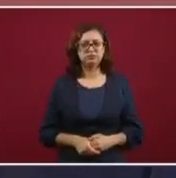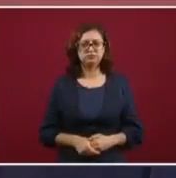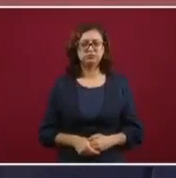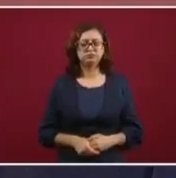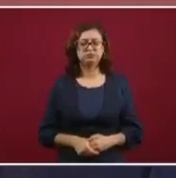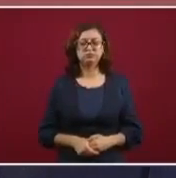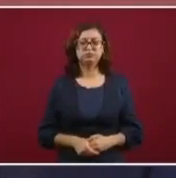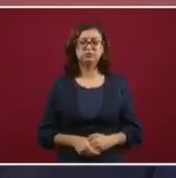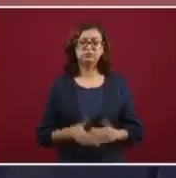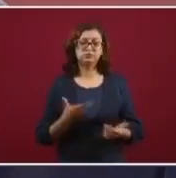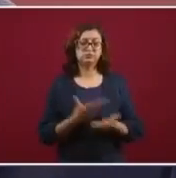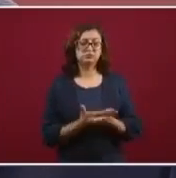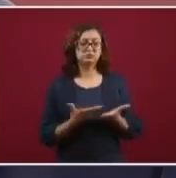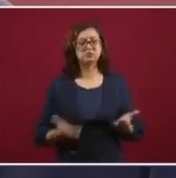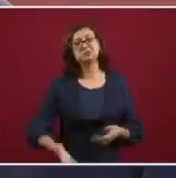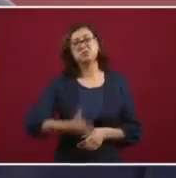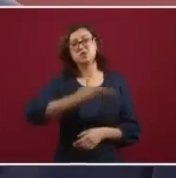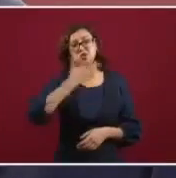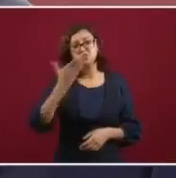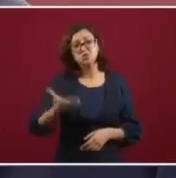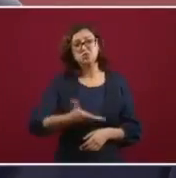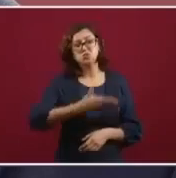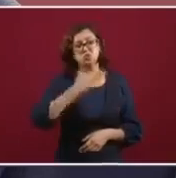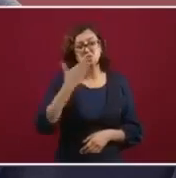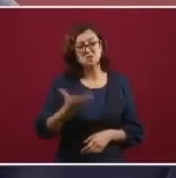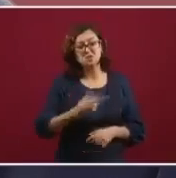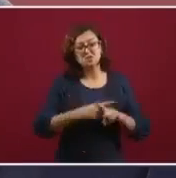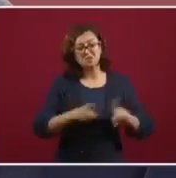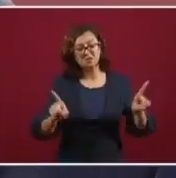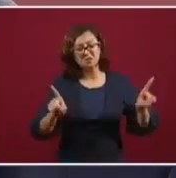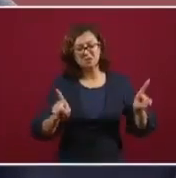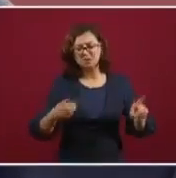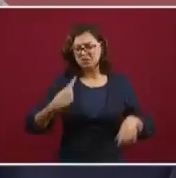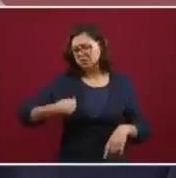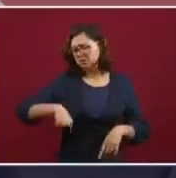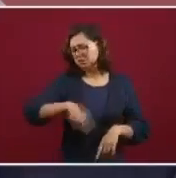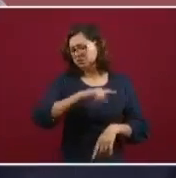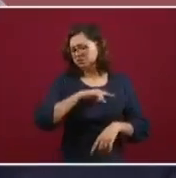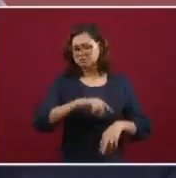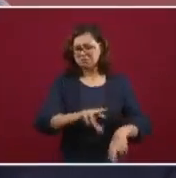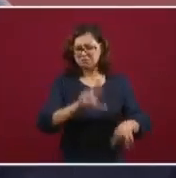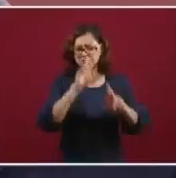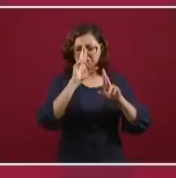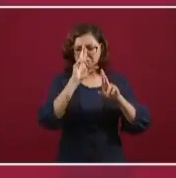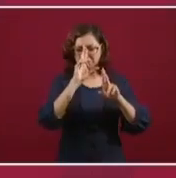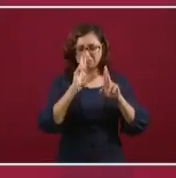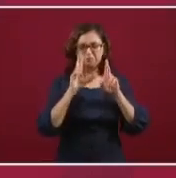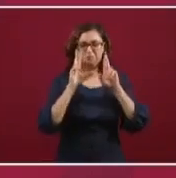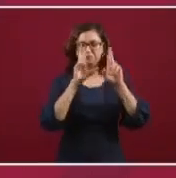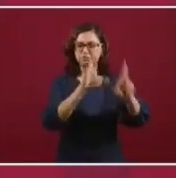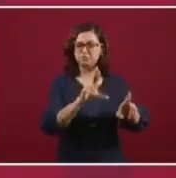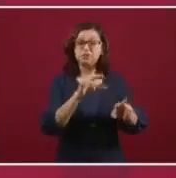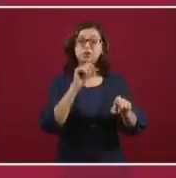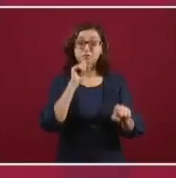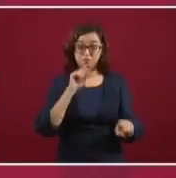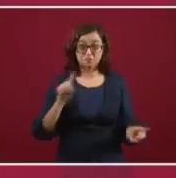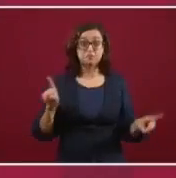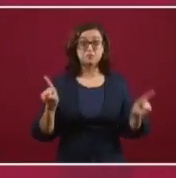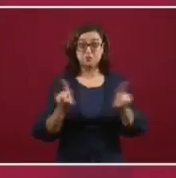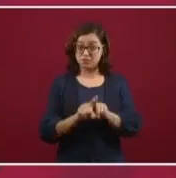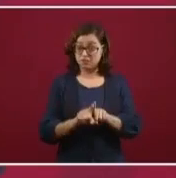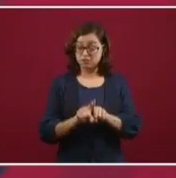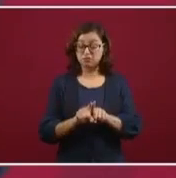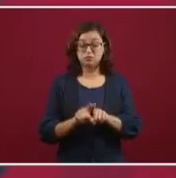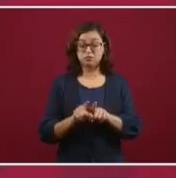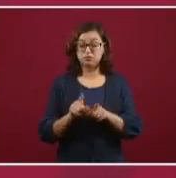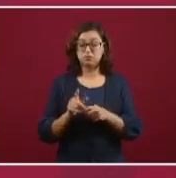pero los vamos a respetar mucho y al mismo tiempo vamos nosotros